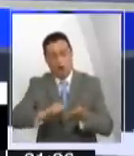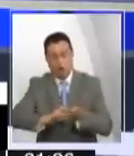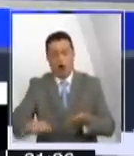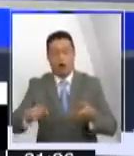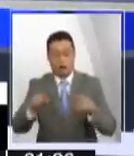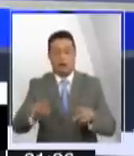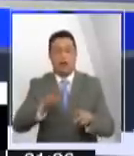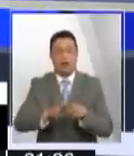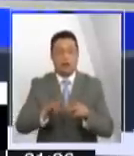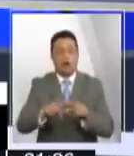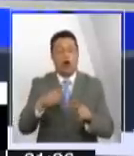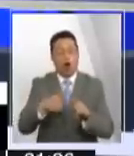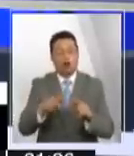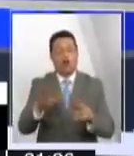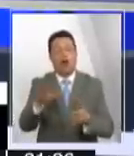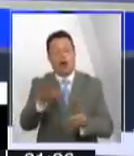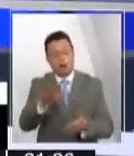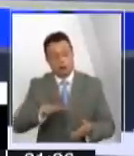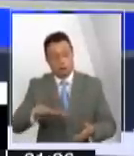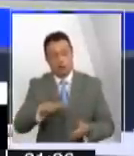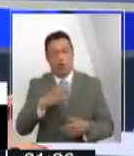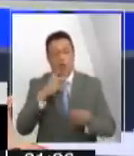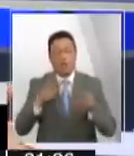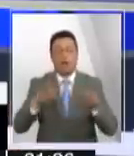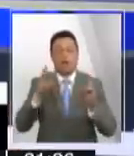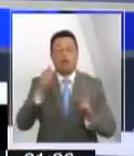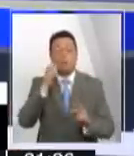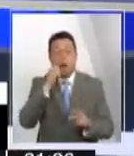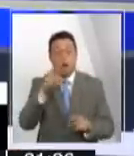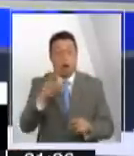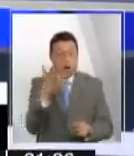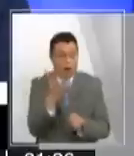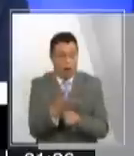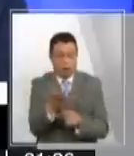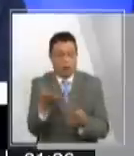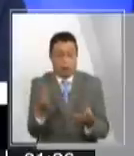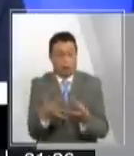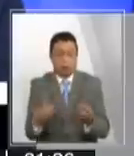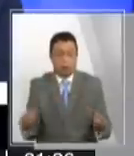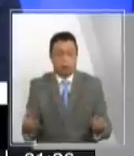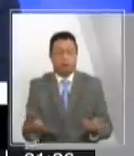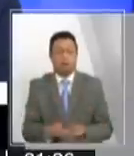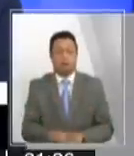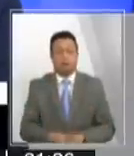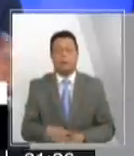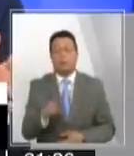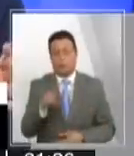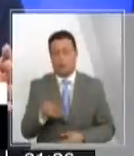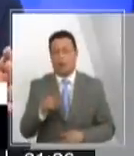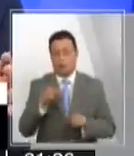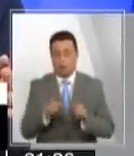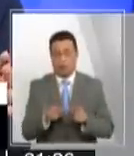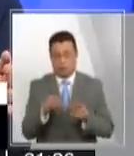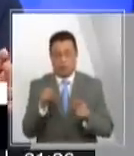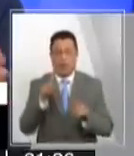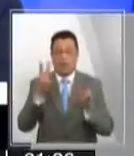otras situaciones, usted mismo me mencionaba, de derechos humanos que todavía siguen en el aire? Sí, yo creo, Verónica, que aquí hay que separar los